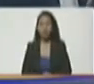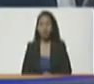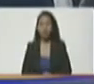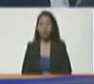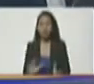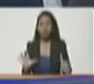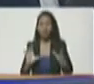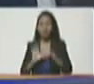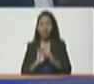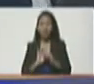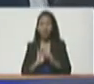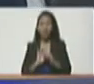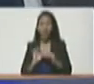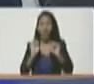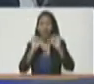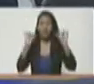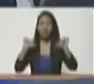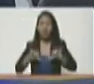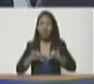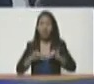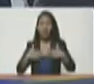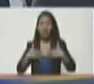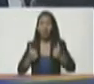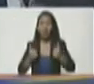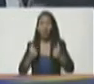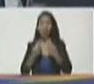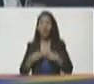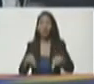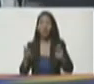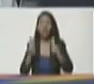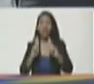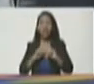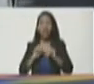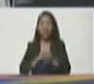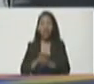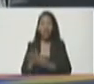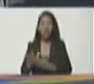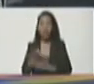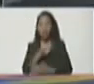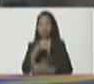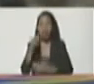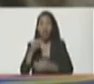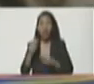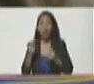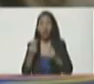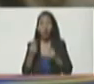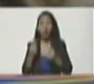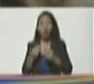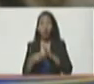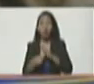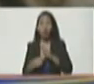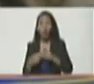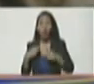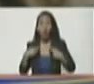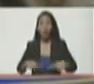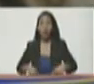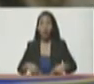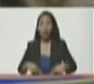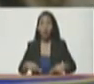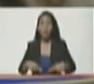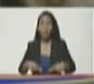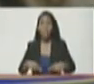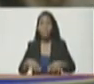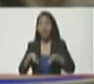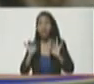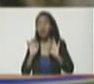aliados al sistema de salud universal, gratuito y de calidad, con recursos humanos altamente especializados, ha